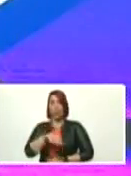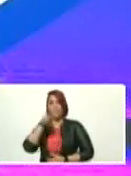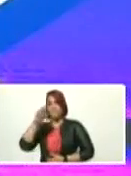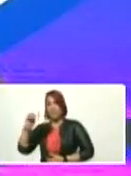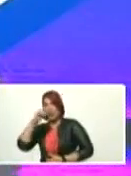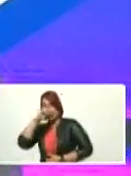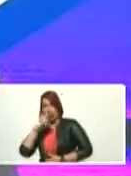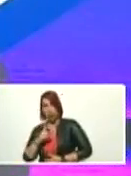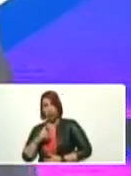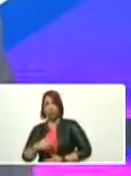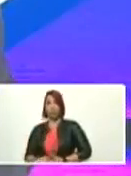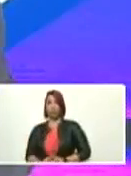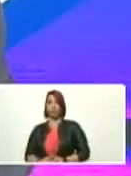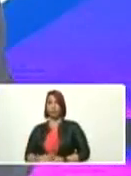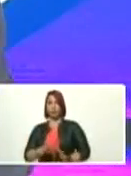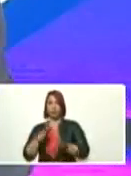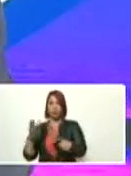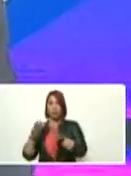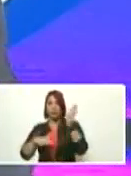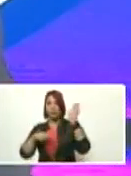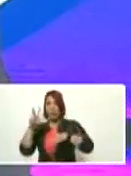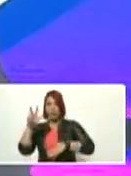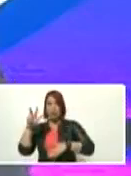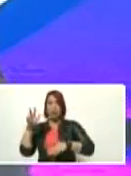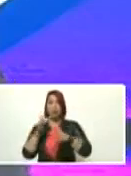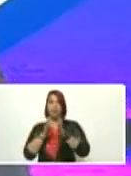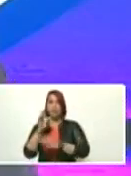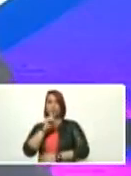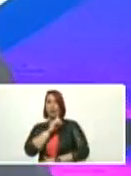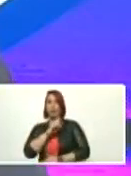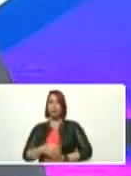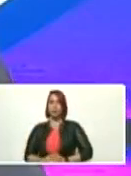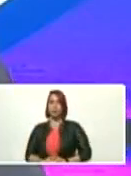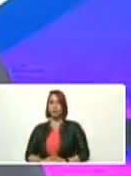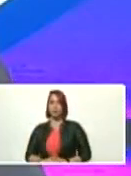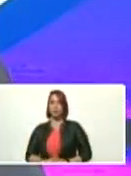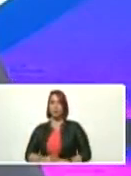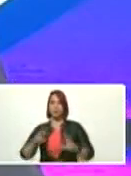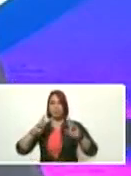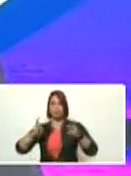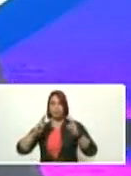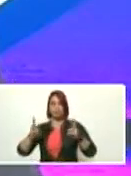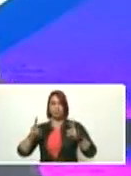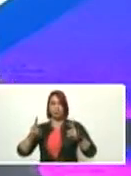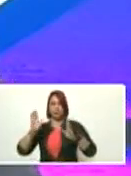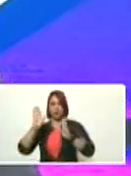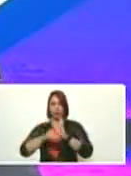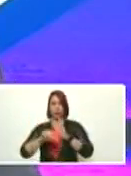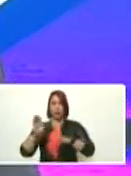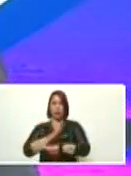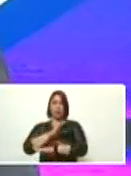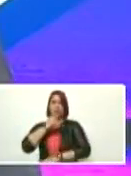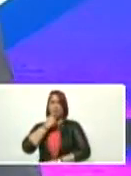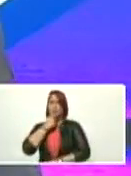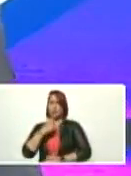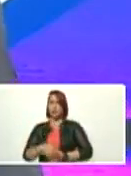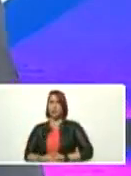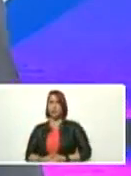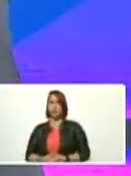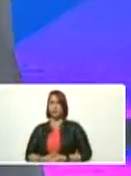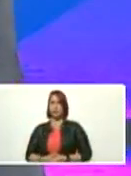años del 13 de abril. Lleva por nombre un título robado a una canción hermosa